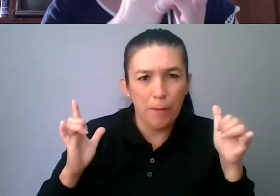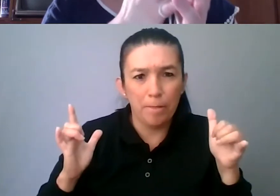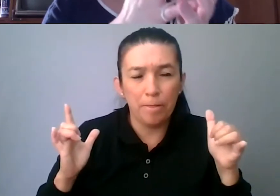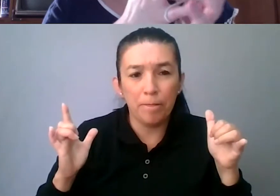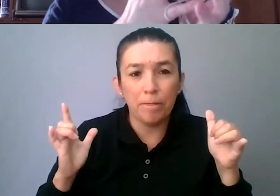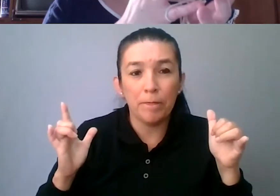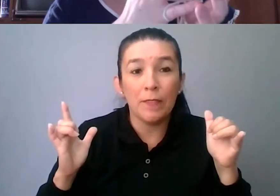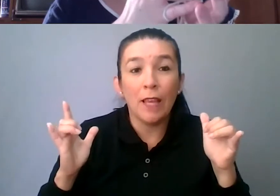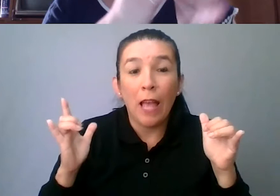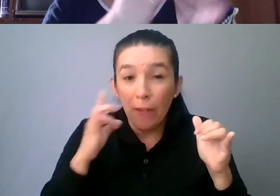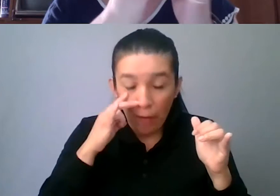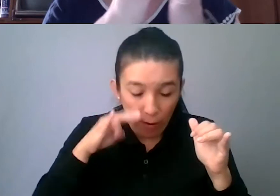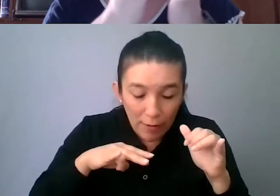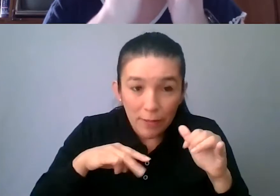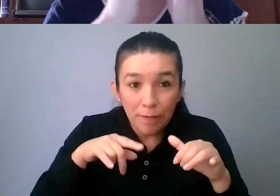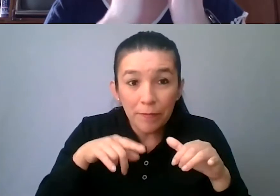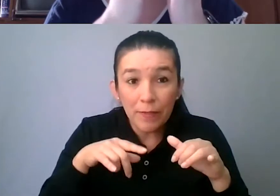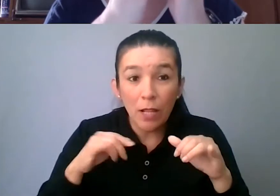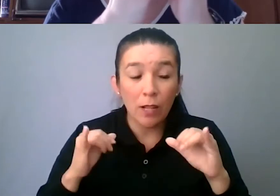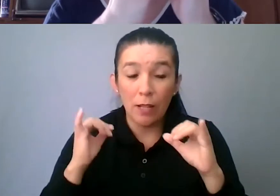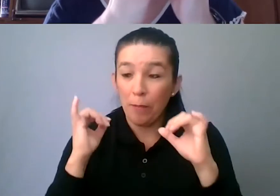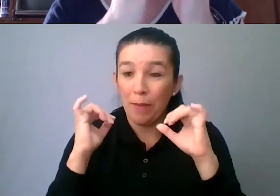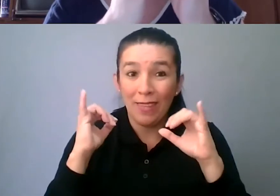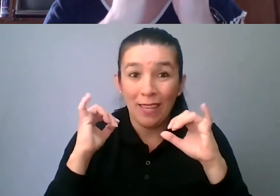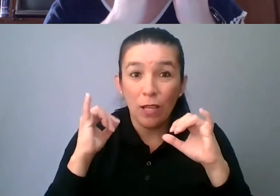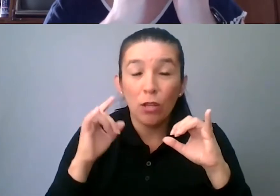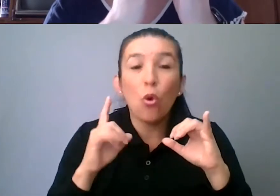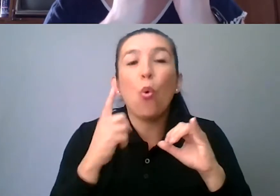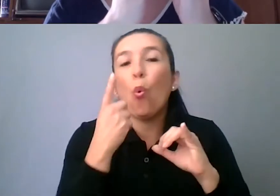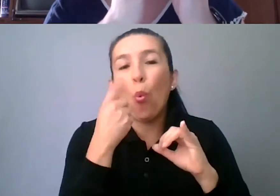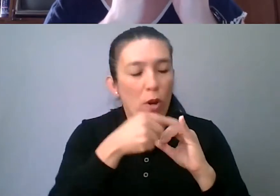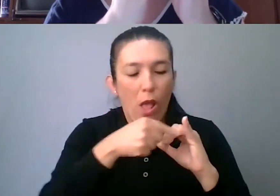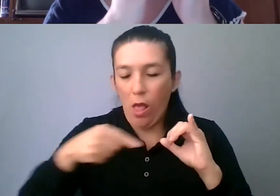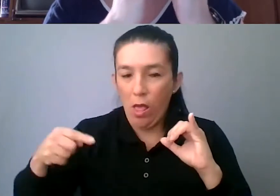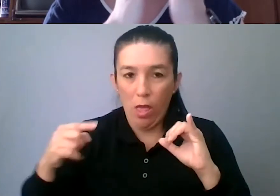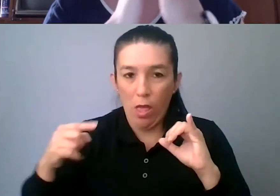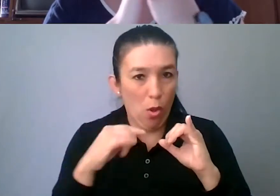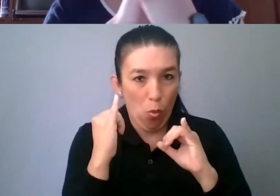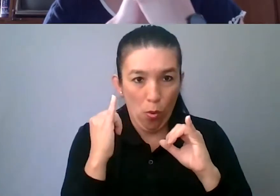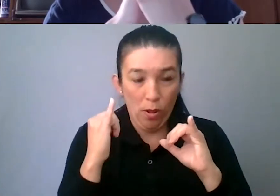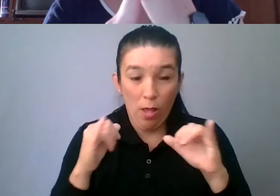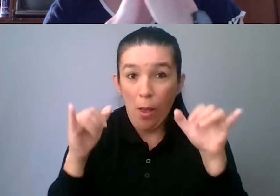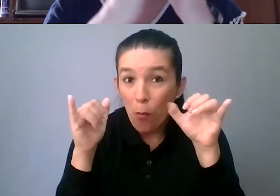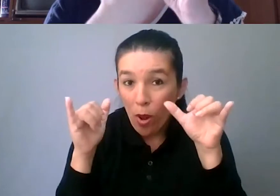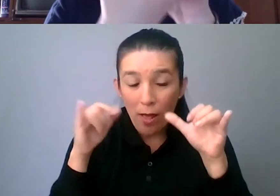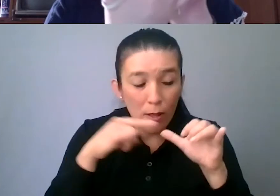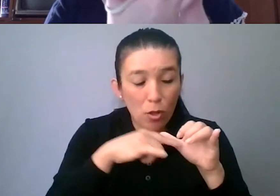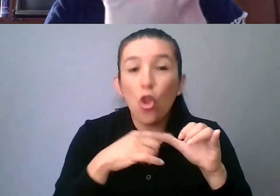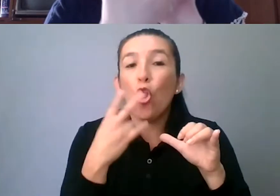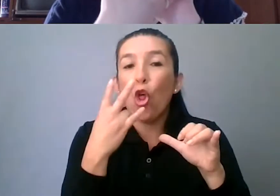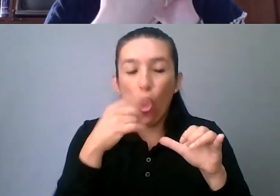Entonces vamos a revisar. En los meñiques, en cada meñique tienen una sola cuerda. En el pulgar derecho tienen